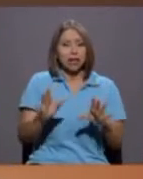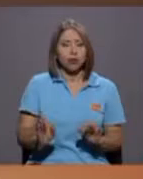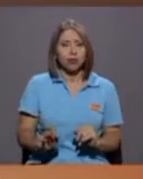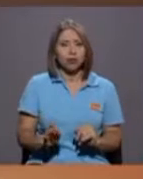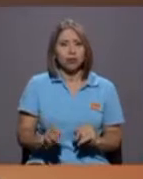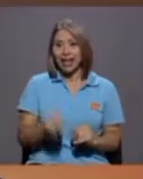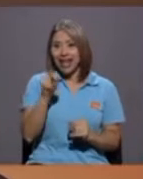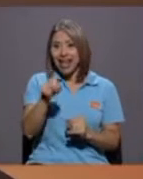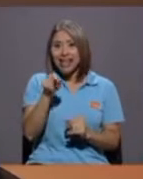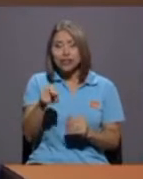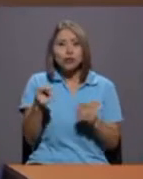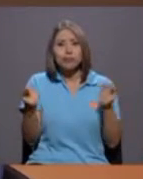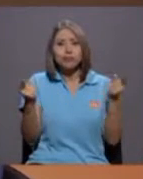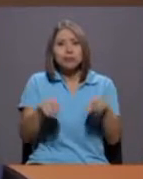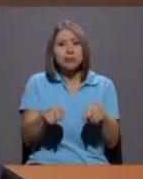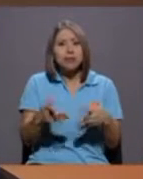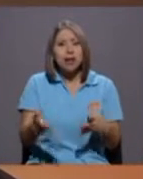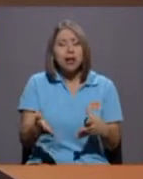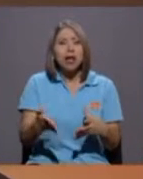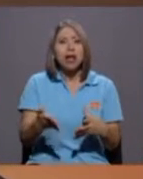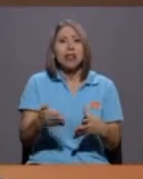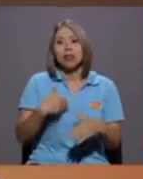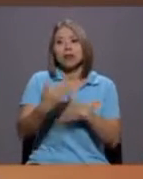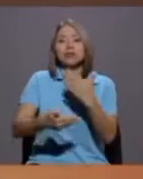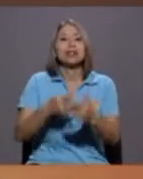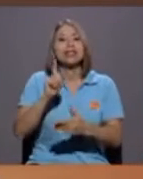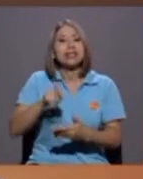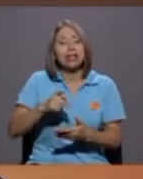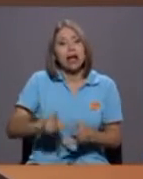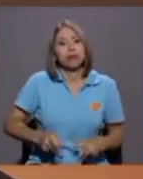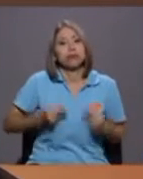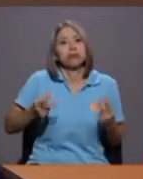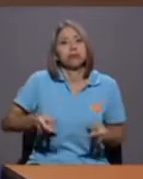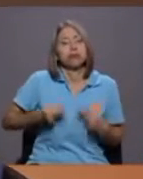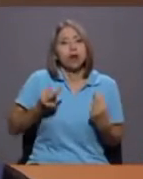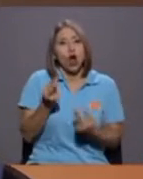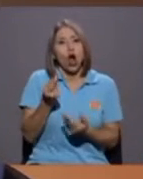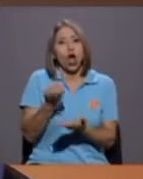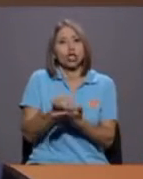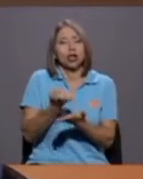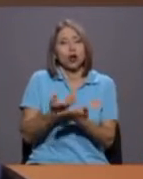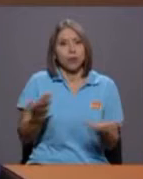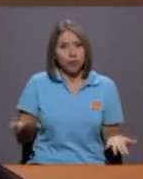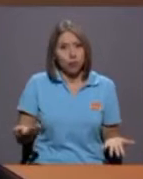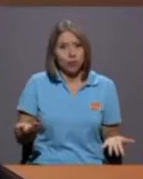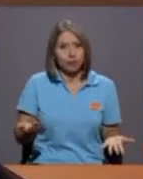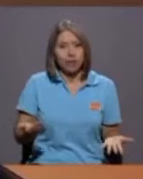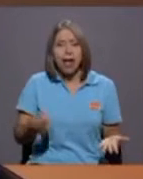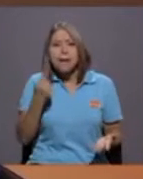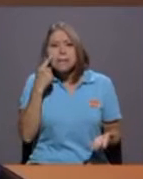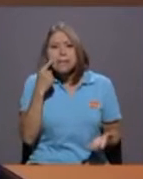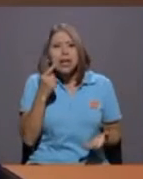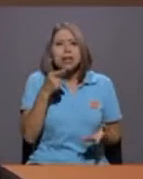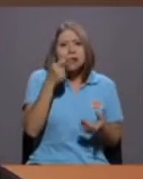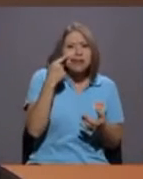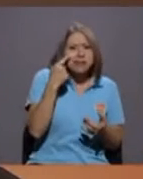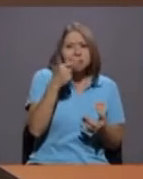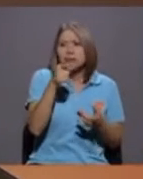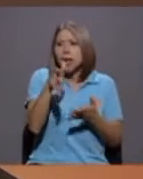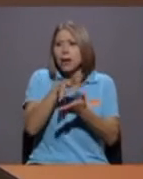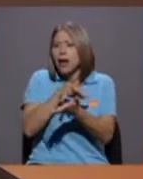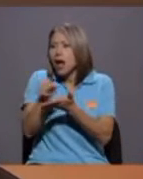se refleja tarde o temprano en un costo económico, en una estimación de la pérdida que se genera y,